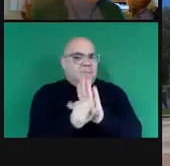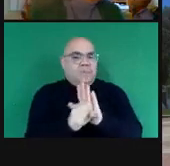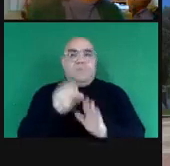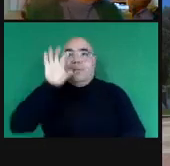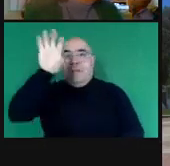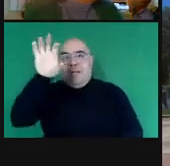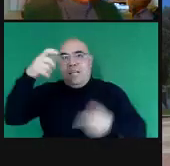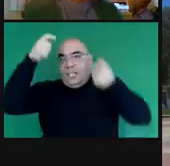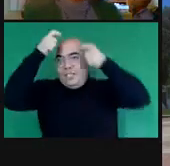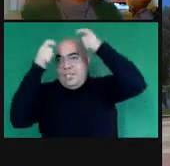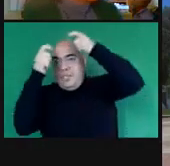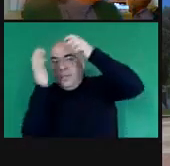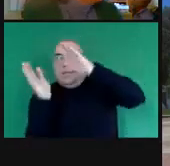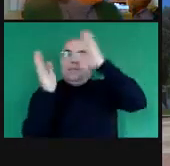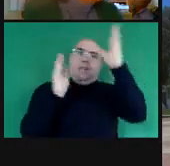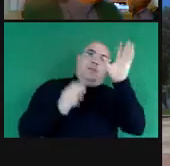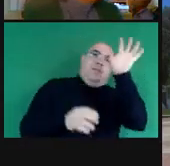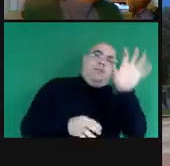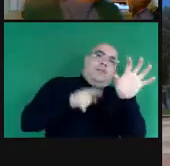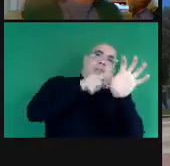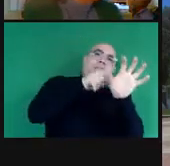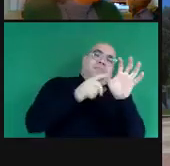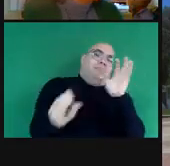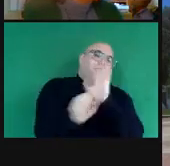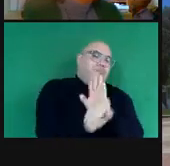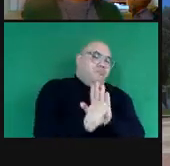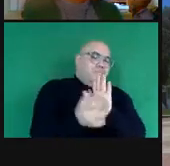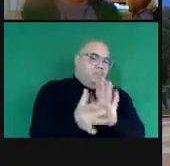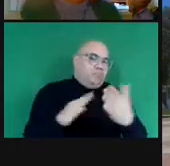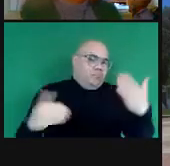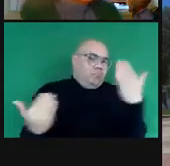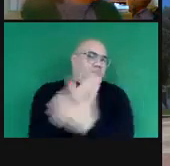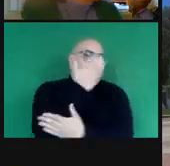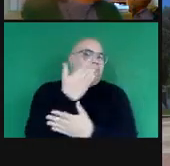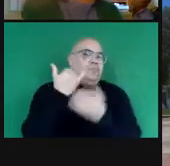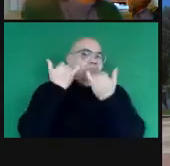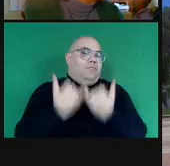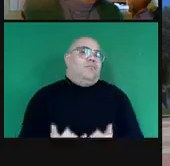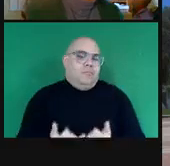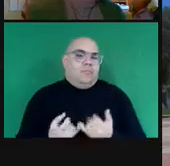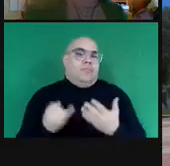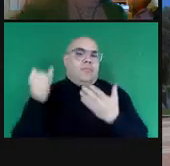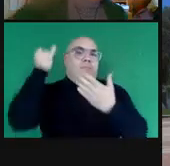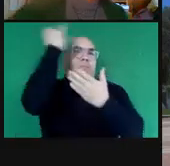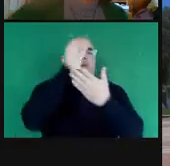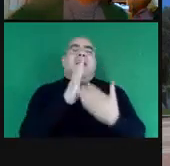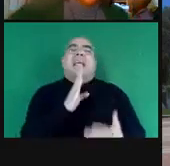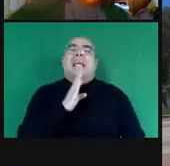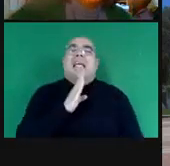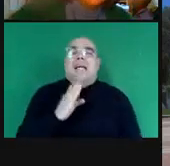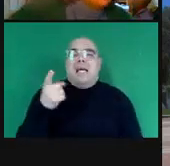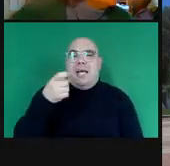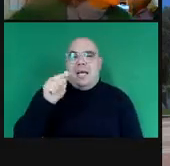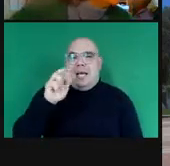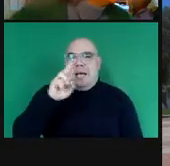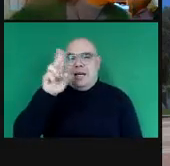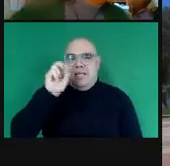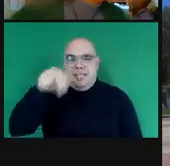para equilibrar con otra mirada, para asumir un símbolo más actual y pintaron a Garzón, que fue asesinado